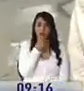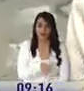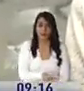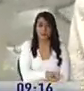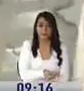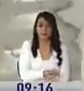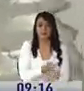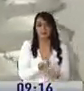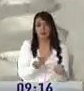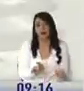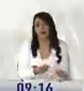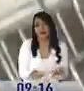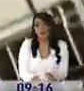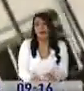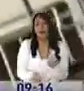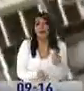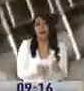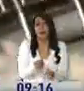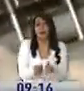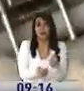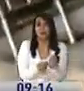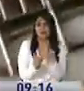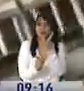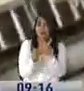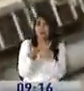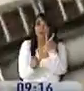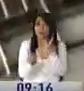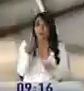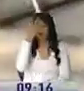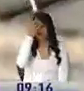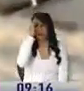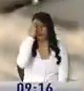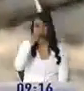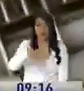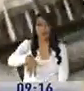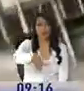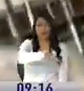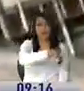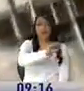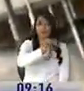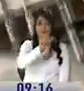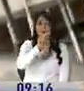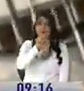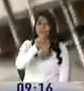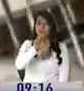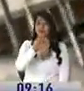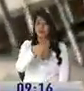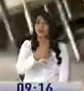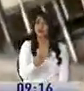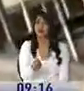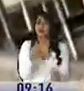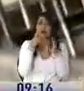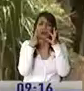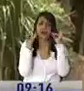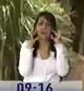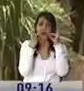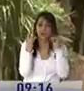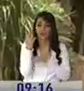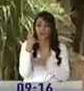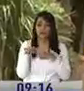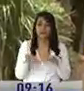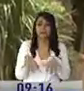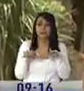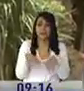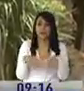ahora ya no hay Quiénes de esta preocupación de los habitantes de San Diego sobre la suerte de estos pequeños felinos y dos perros luego que